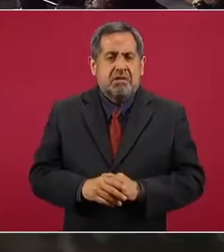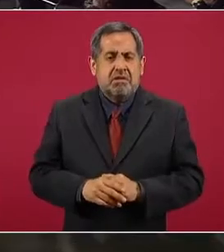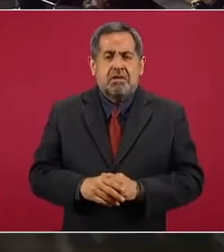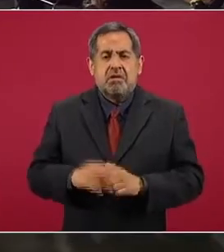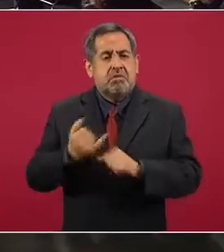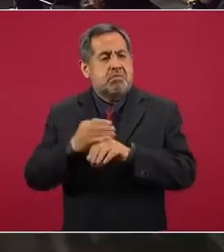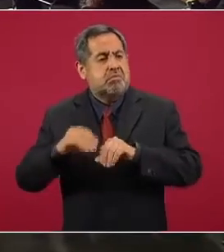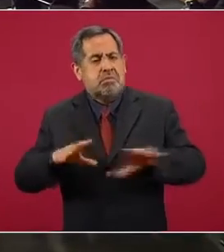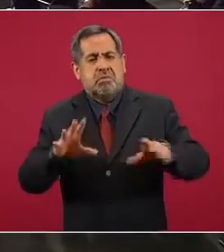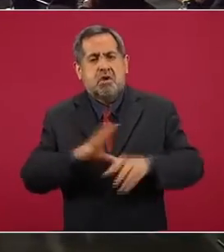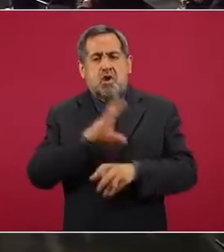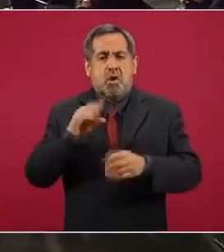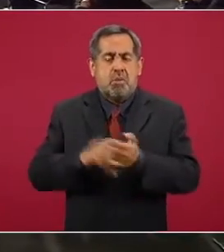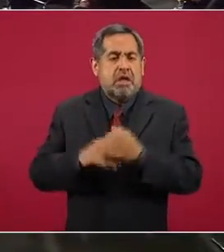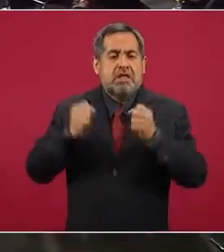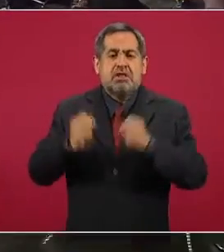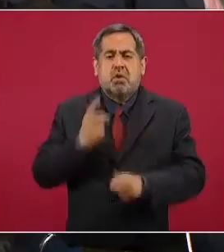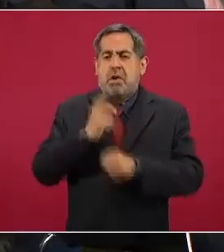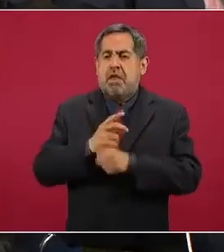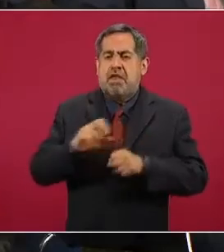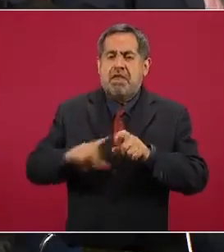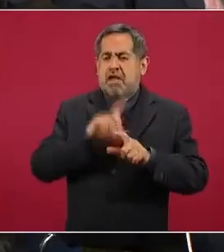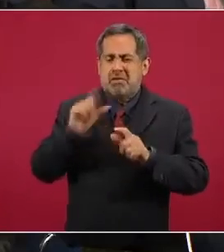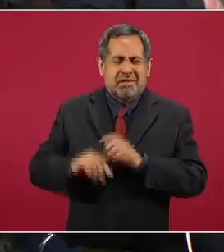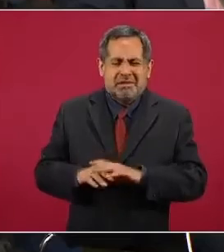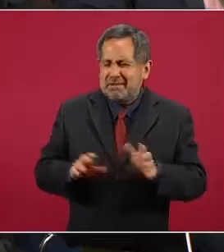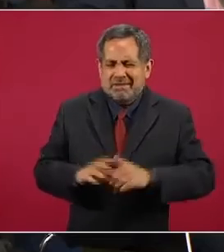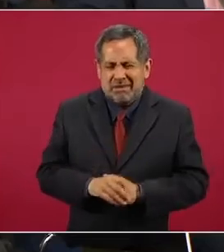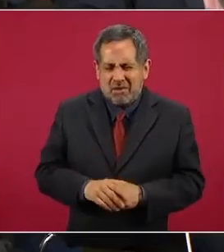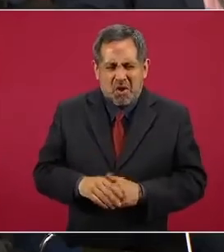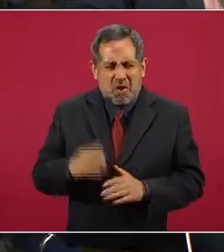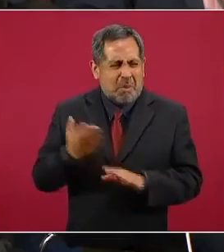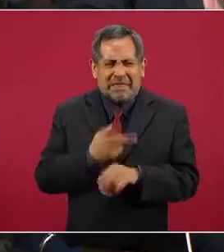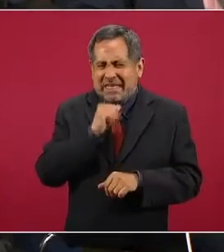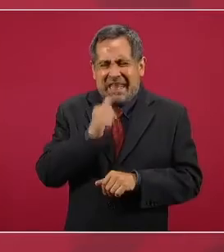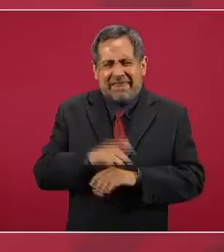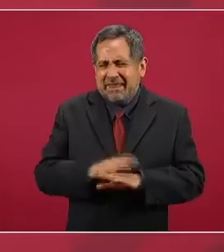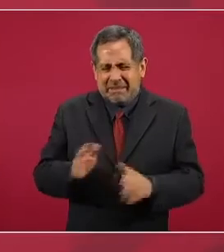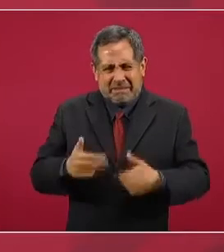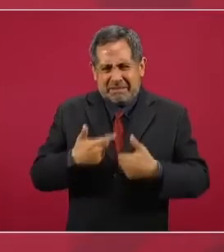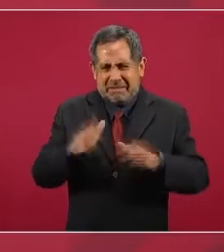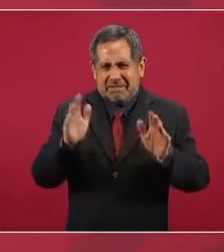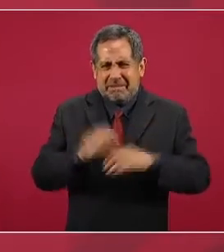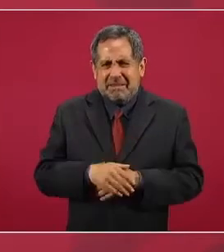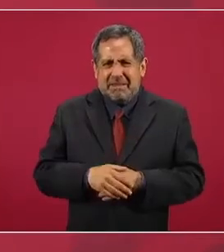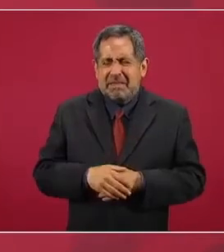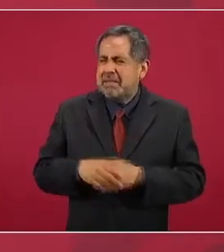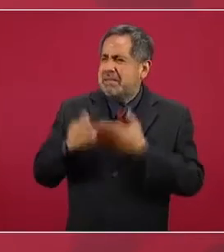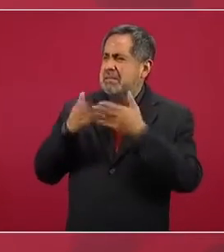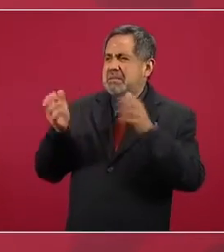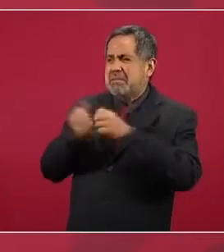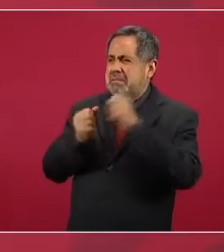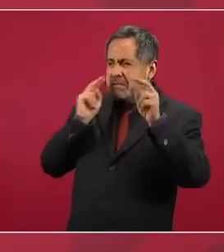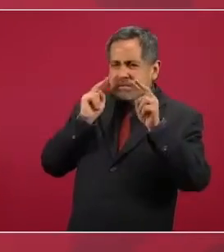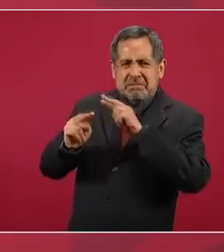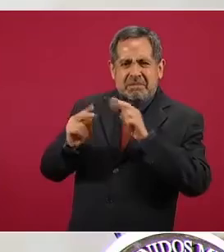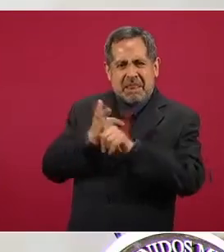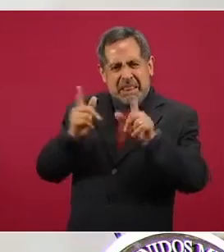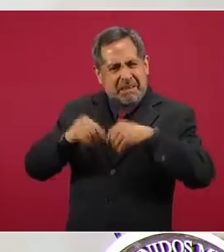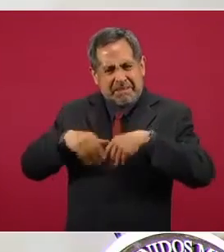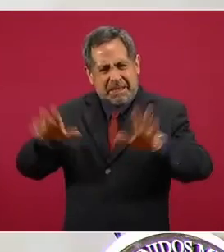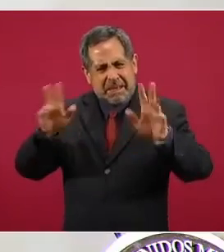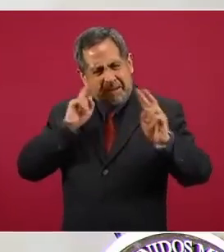da a conocer completo se está afectando la seguridad nacional. No, no se afecta en nada. La vida pública tiene que ser cada vez más